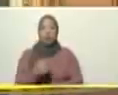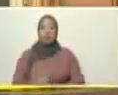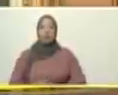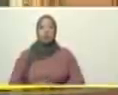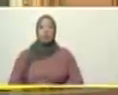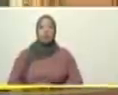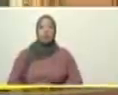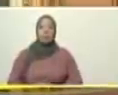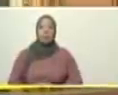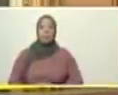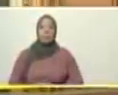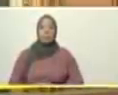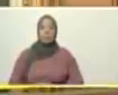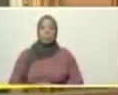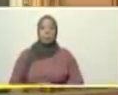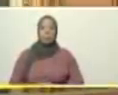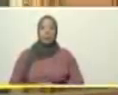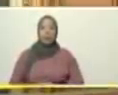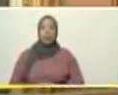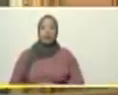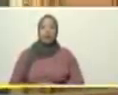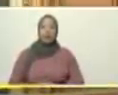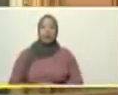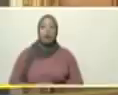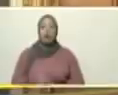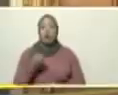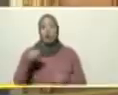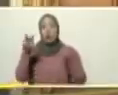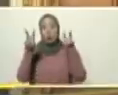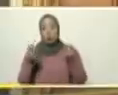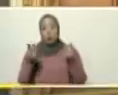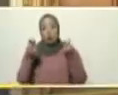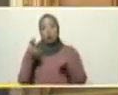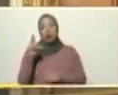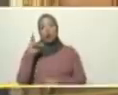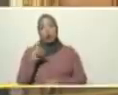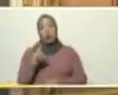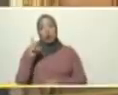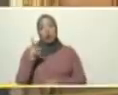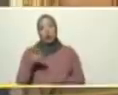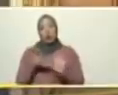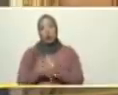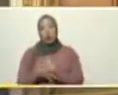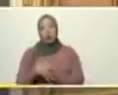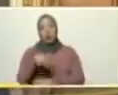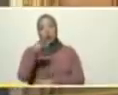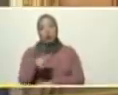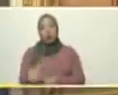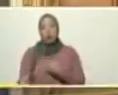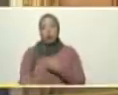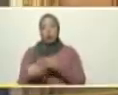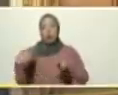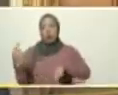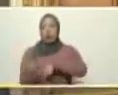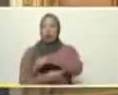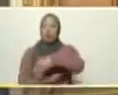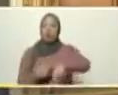de la economía real, de la economía nueva. Y la tercera R es el